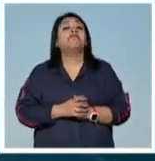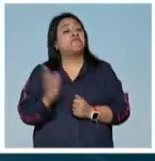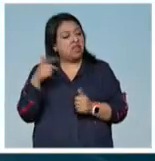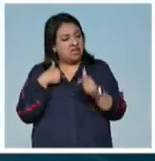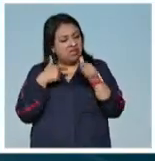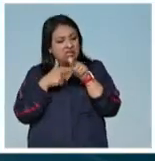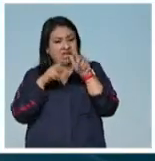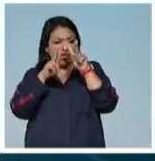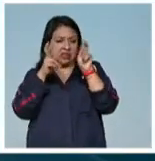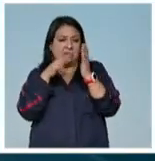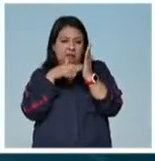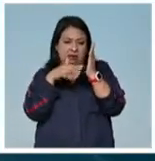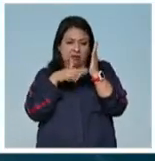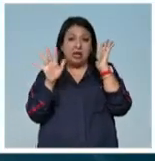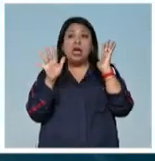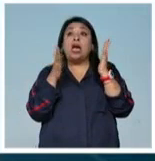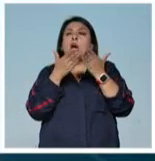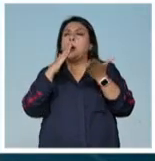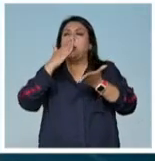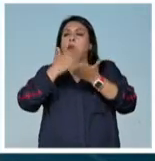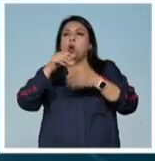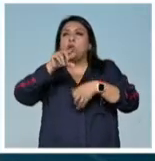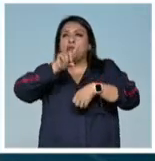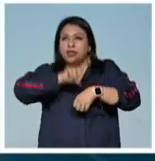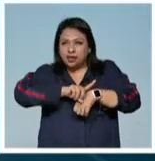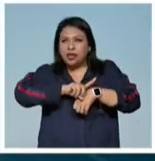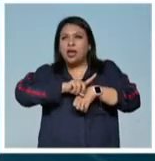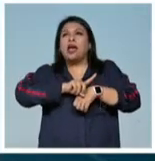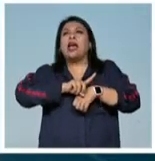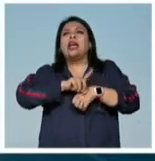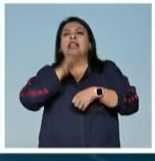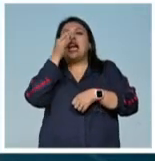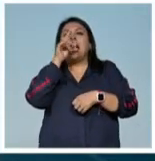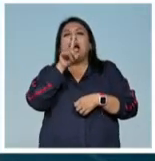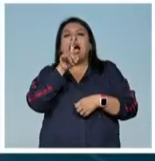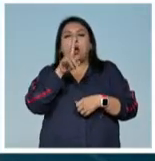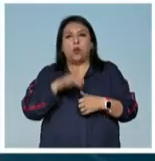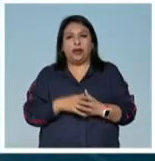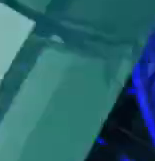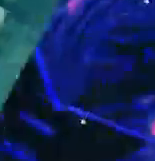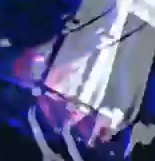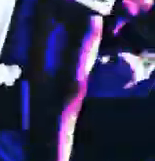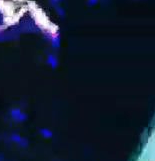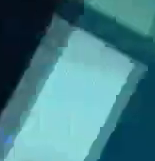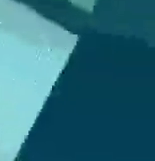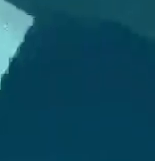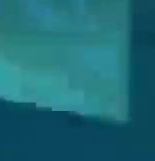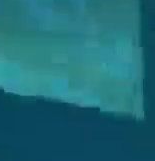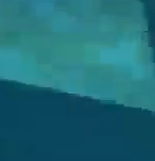Siguiendo con temas literarios, hagamos un alto este día al filo del agua.